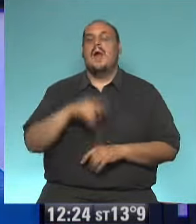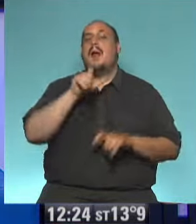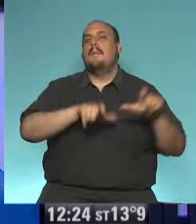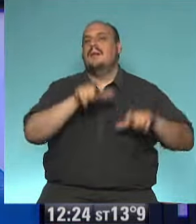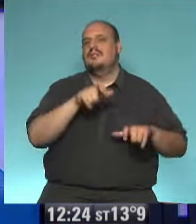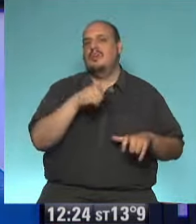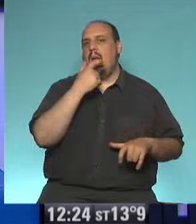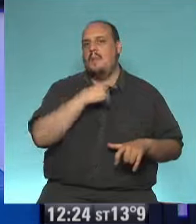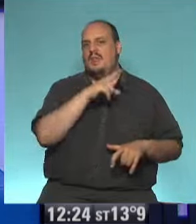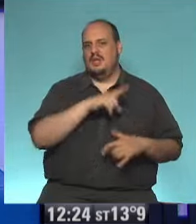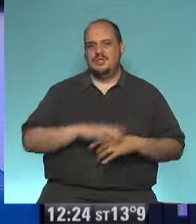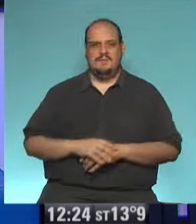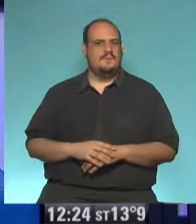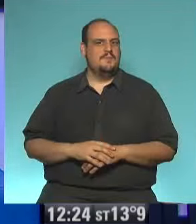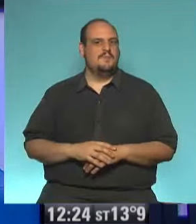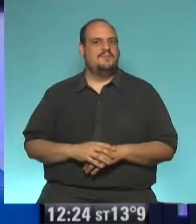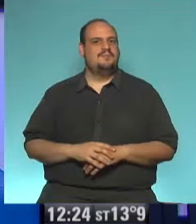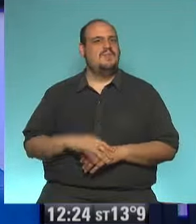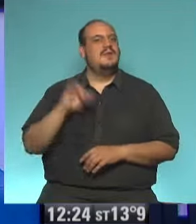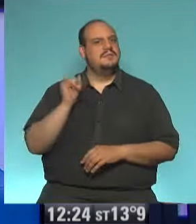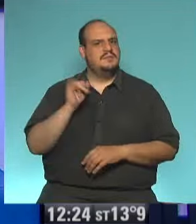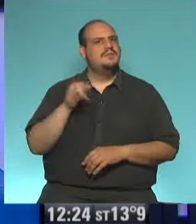Mendoza. Ah. Sí, escúchame, sí. Sí,